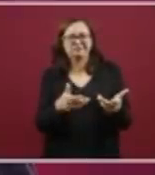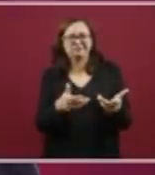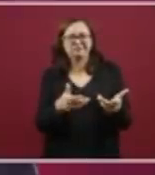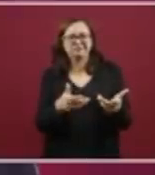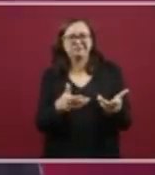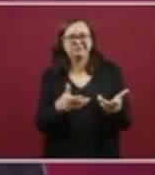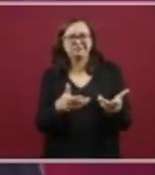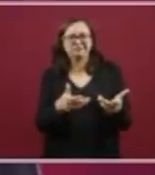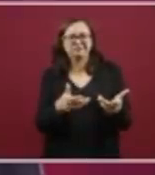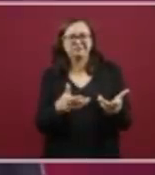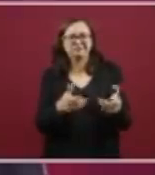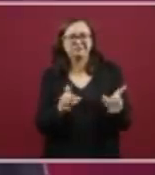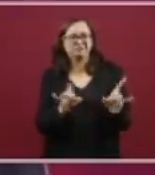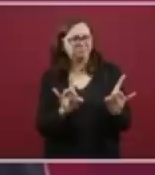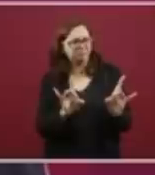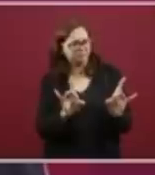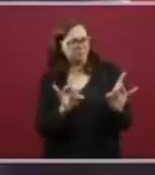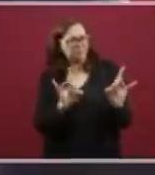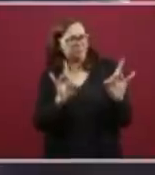aparecen